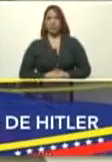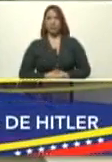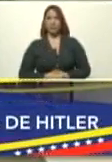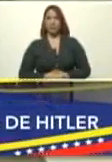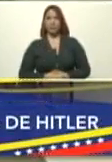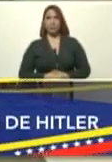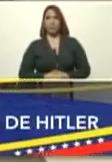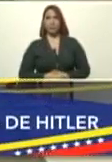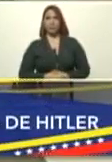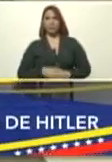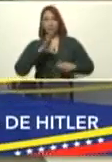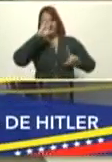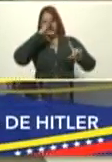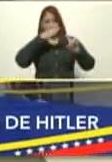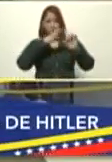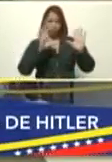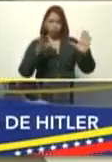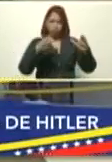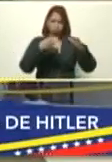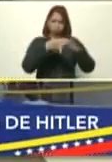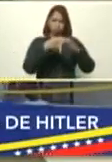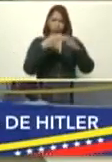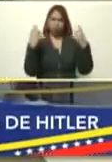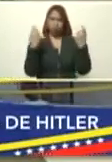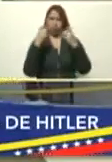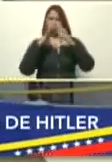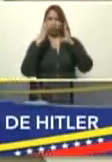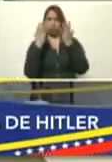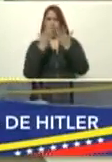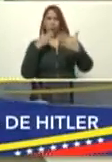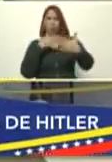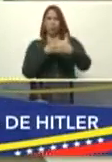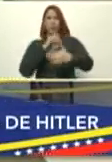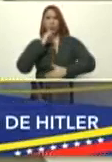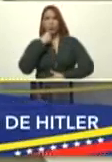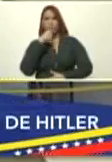Se han concentrado en una campaña mundial contra Rusia y Putin.